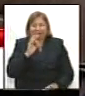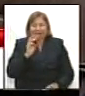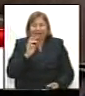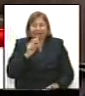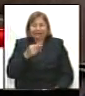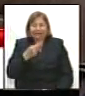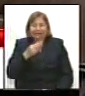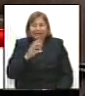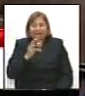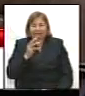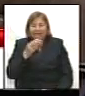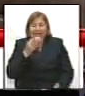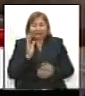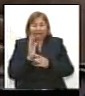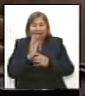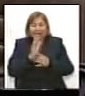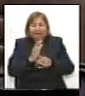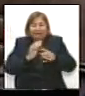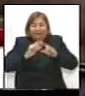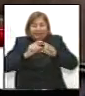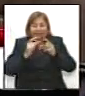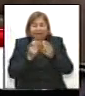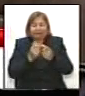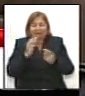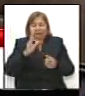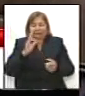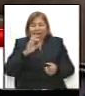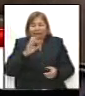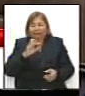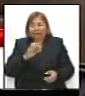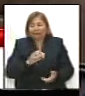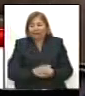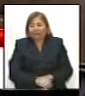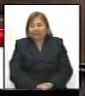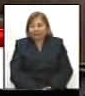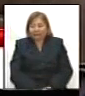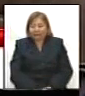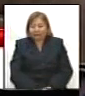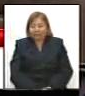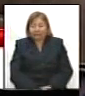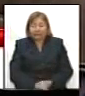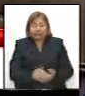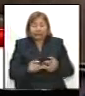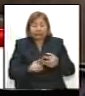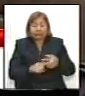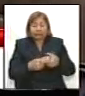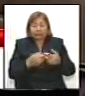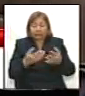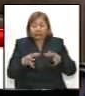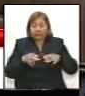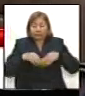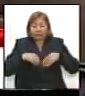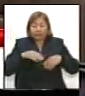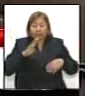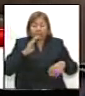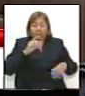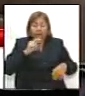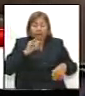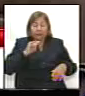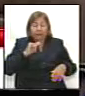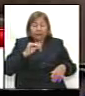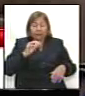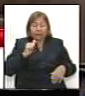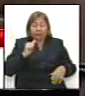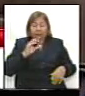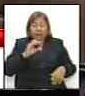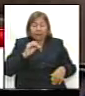1576-2016, presentado por el Grupo Parlamentario Fuerza Popular. La iniciativa de la congresista Betty Ananculí Gómez, por el cual se